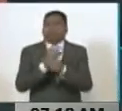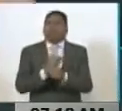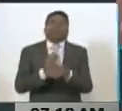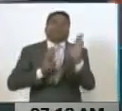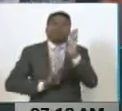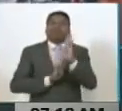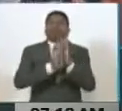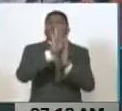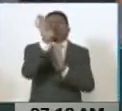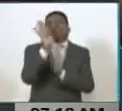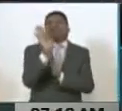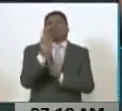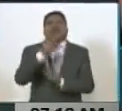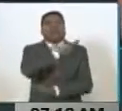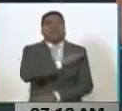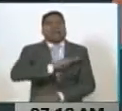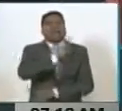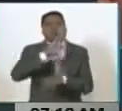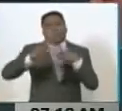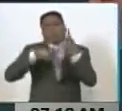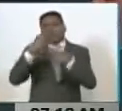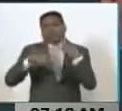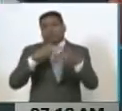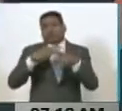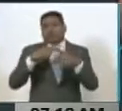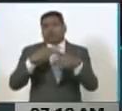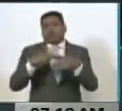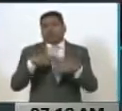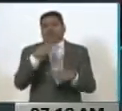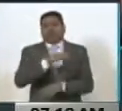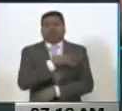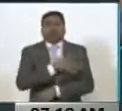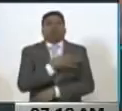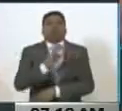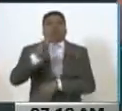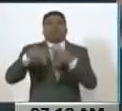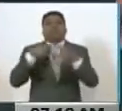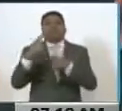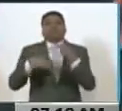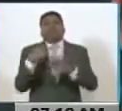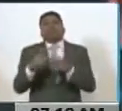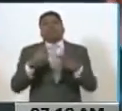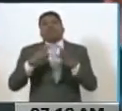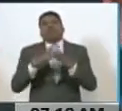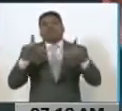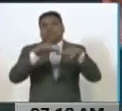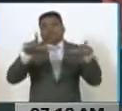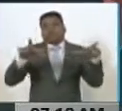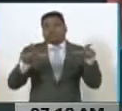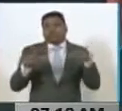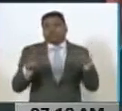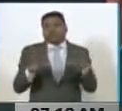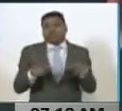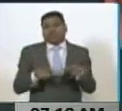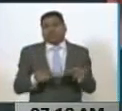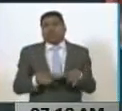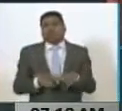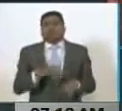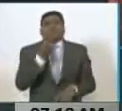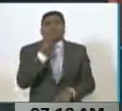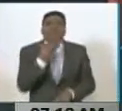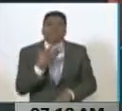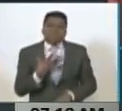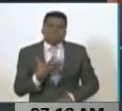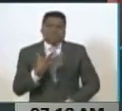avanzando. La misión se ha incorporado en el proceso socioproductivo también a través de las tiendas Tinjacá, que son espacios que ofrecen productos de bienestar